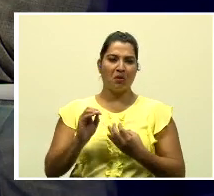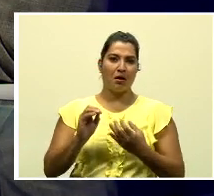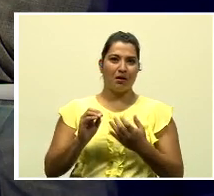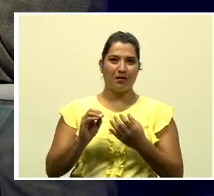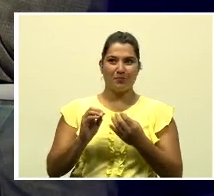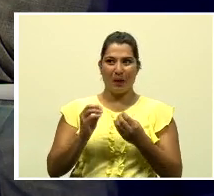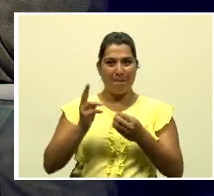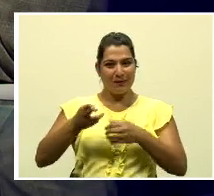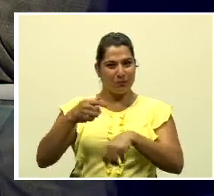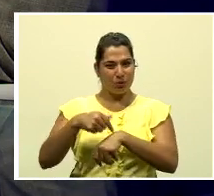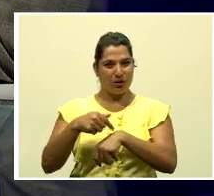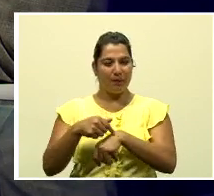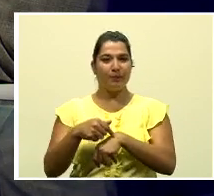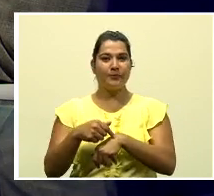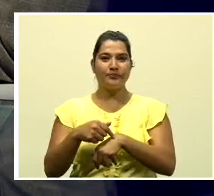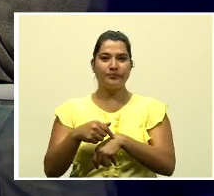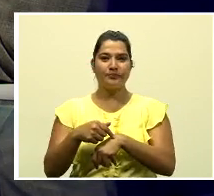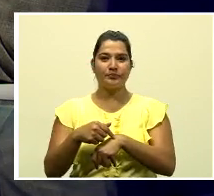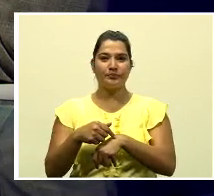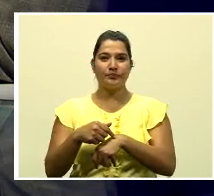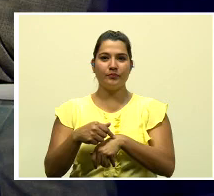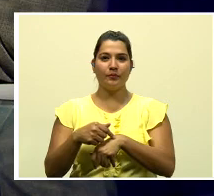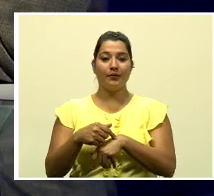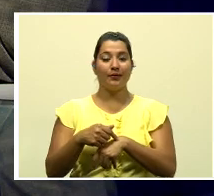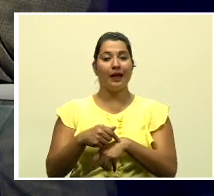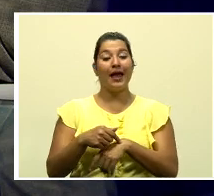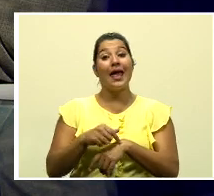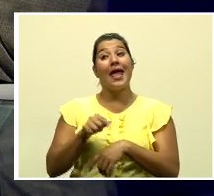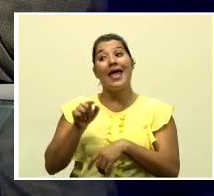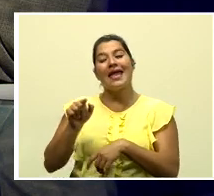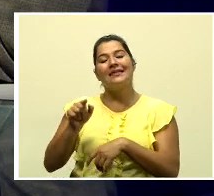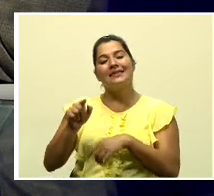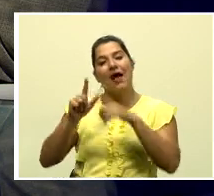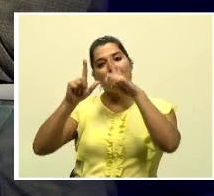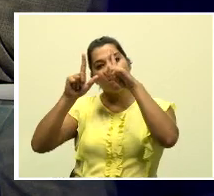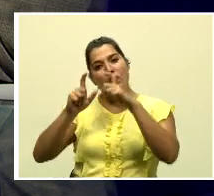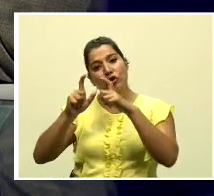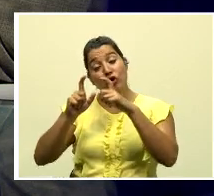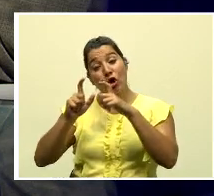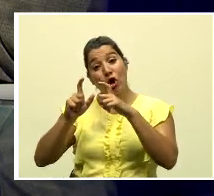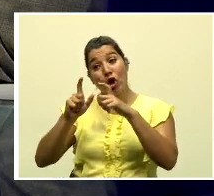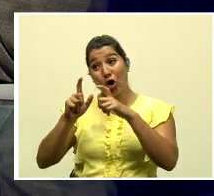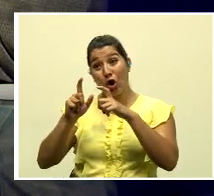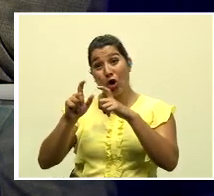teléfono, etcétera. Esta fotografía analógica